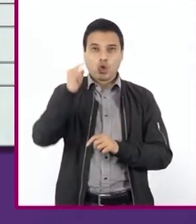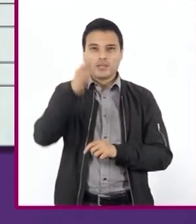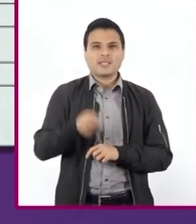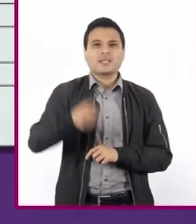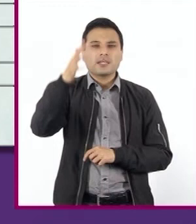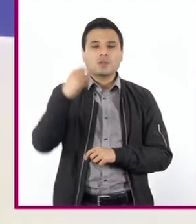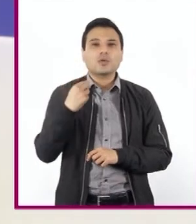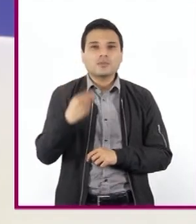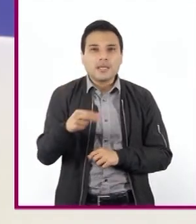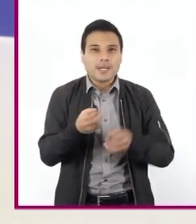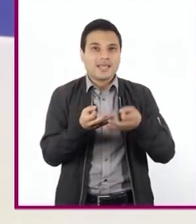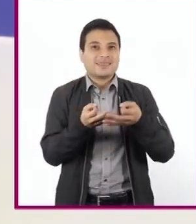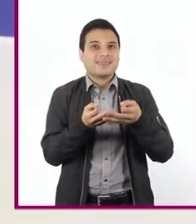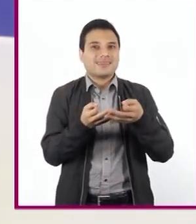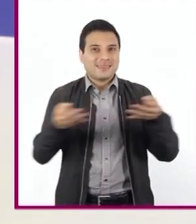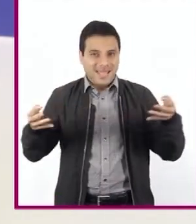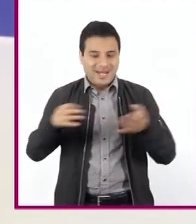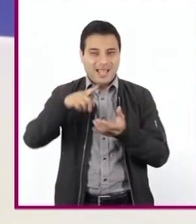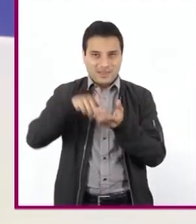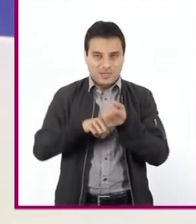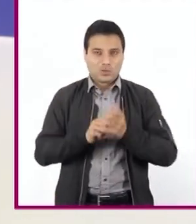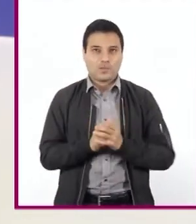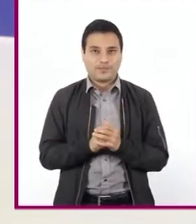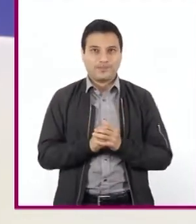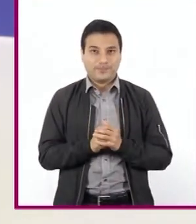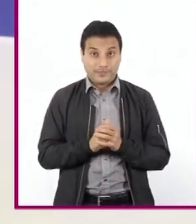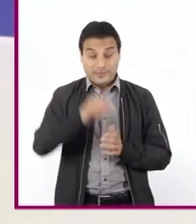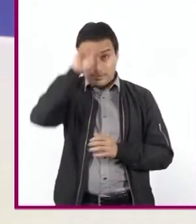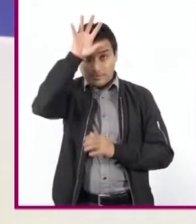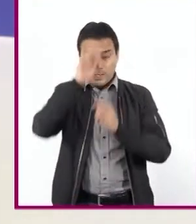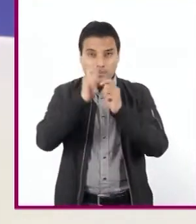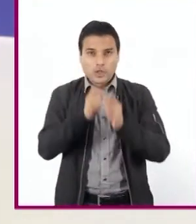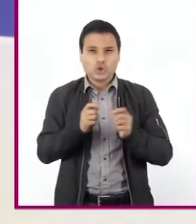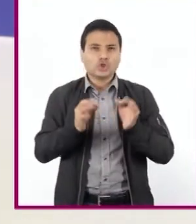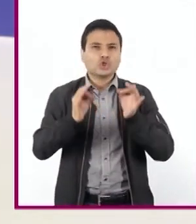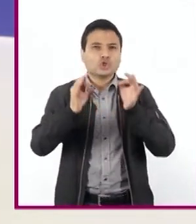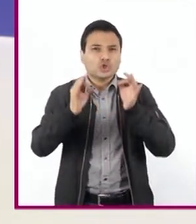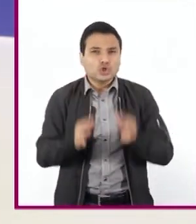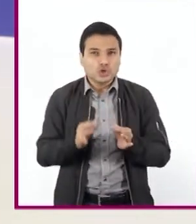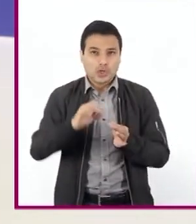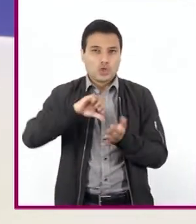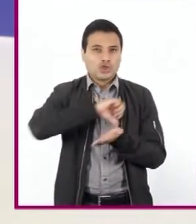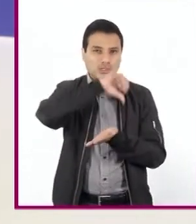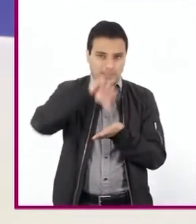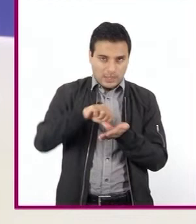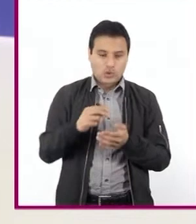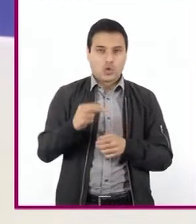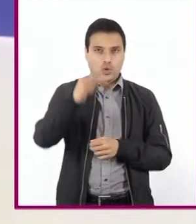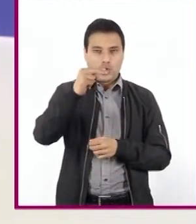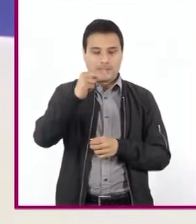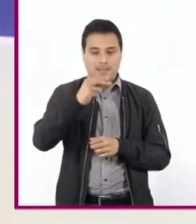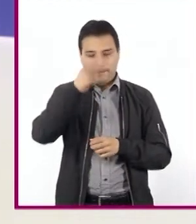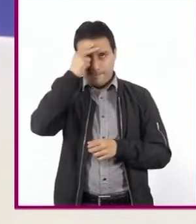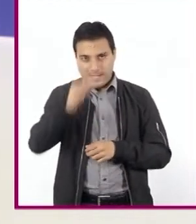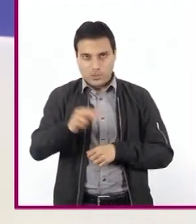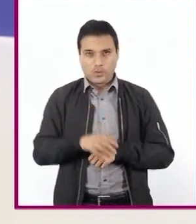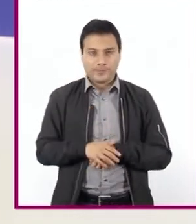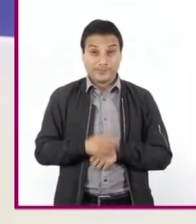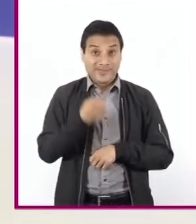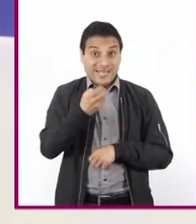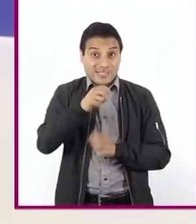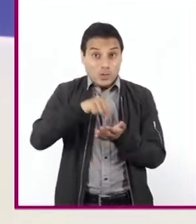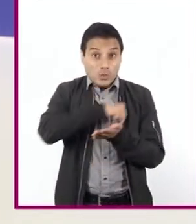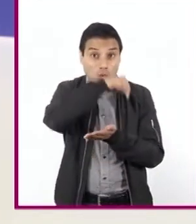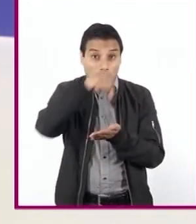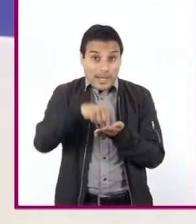tierra adentro. La mayoría de los yacimientos mineros estaban en el centro y norte del país, regiones que en su mayoría